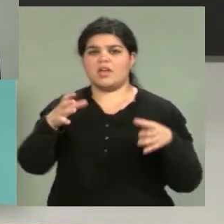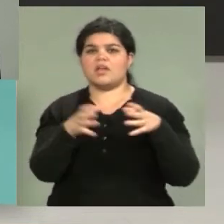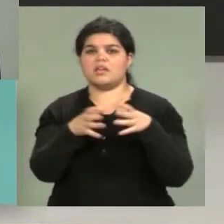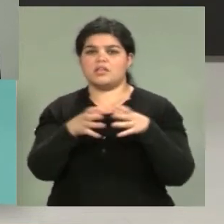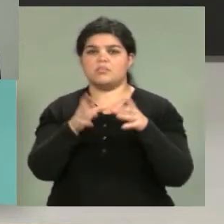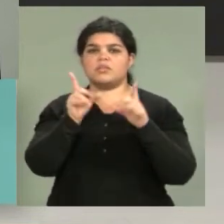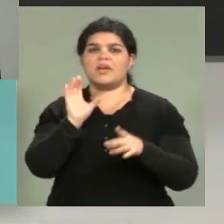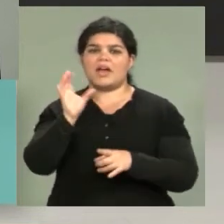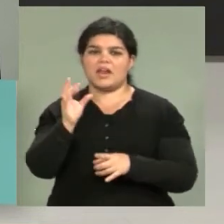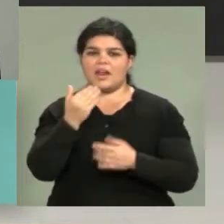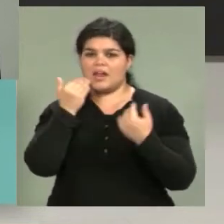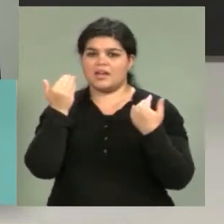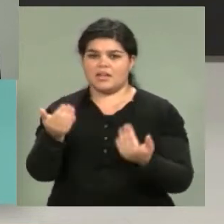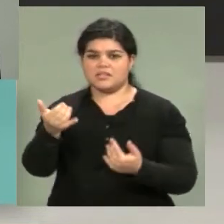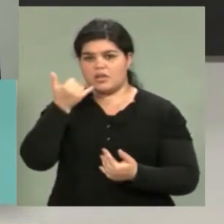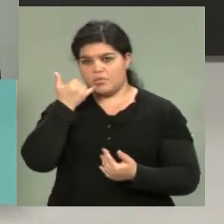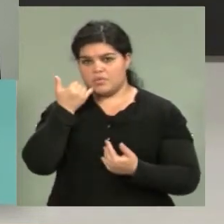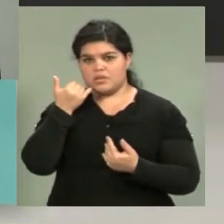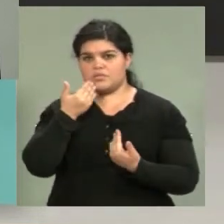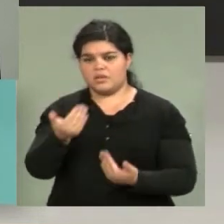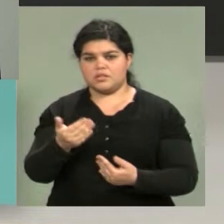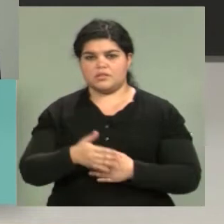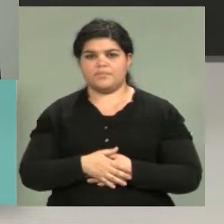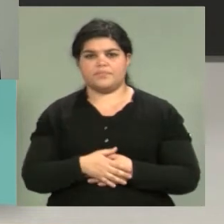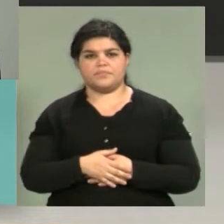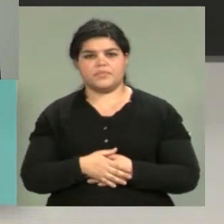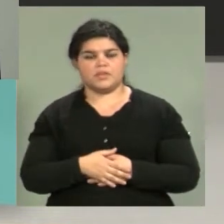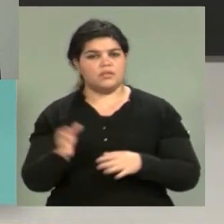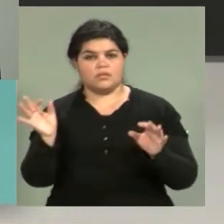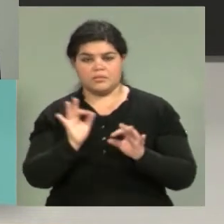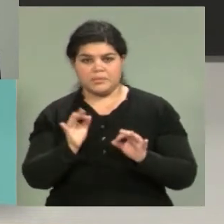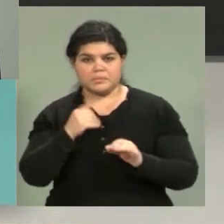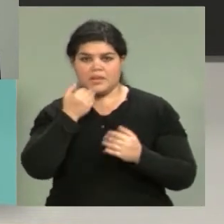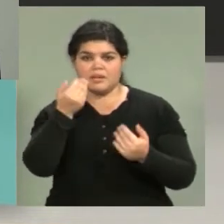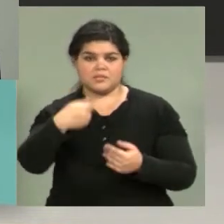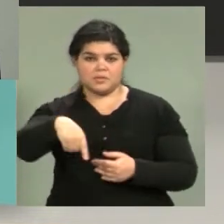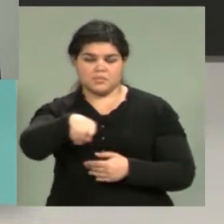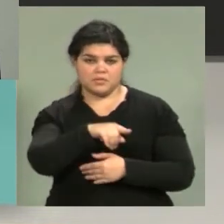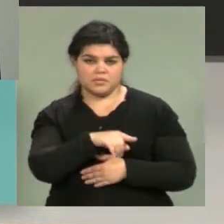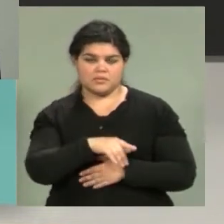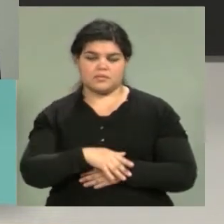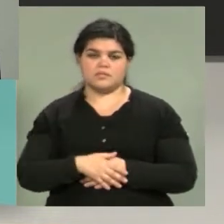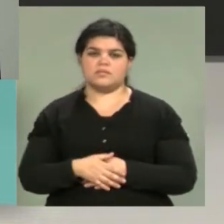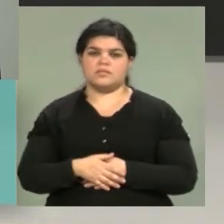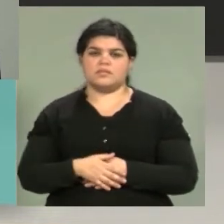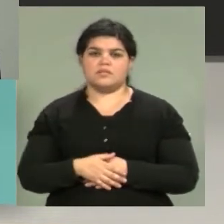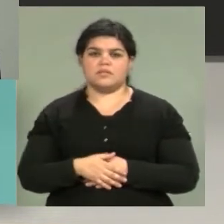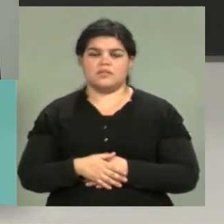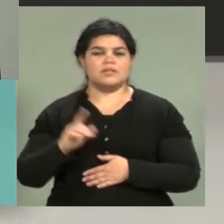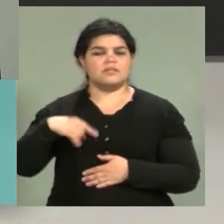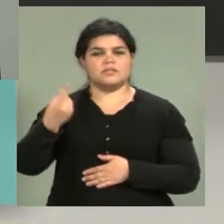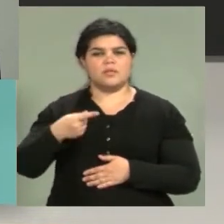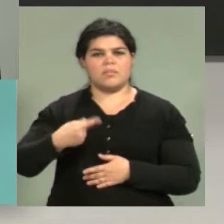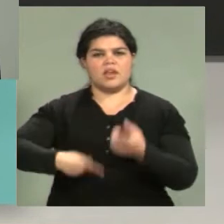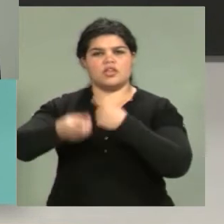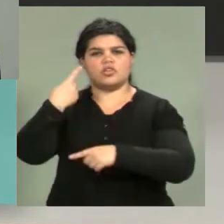y del canal por esta comunicación con Distintos Parecidos. Agradecida a ustedes, y yo siempre digo que el legado de